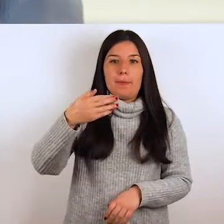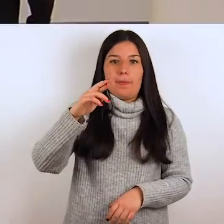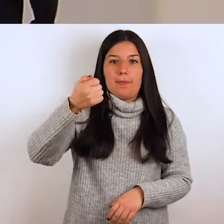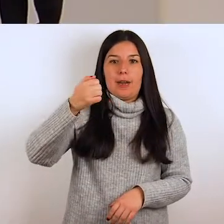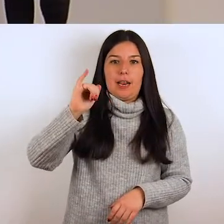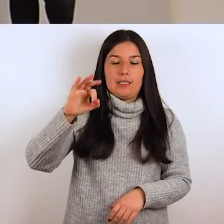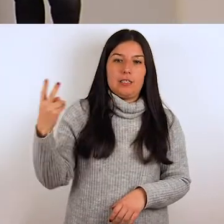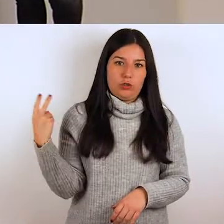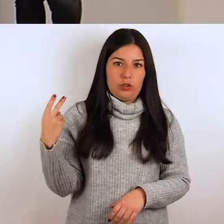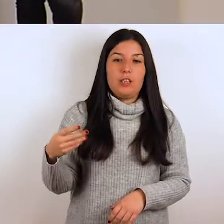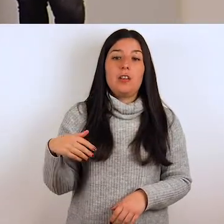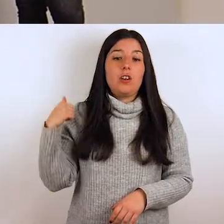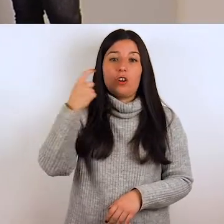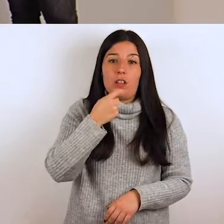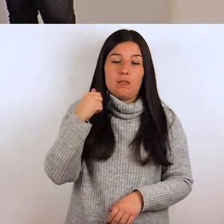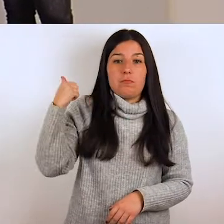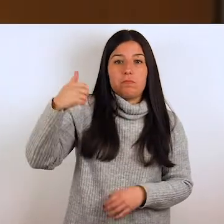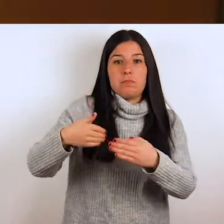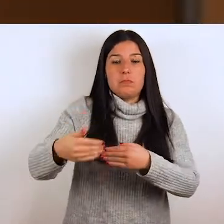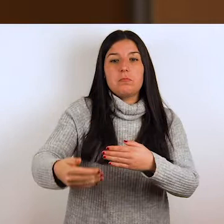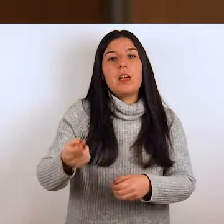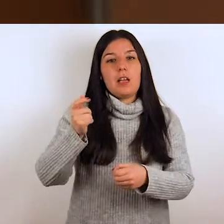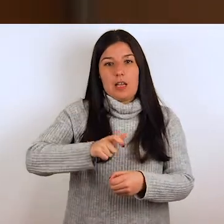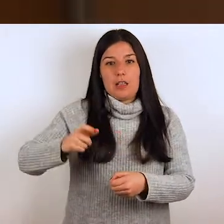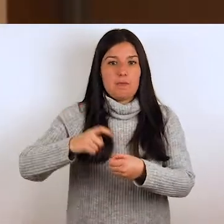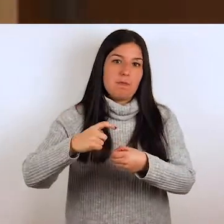hemos ido creciendo, ahora somos 25 personas.